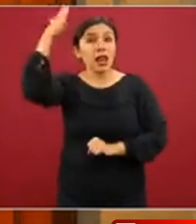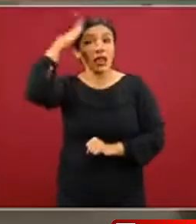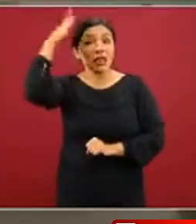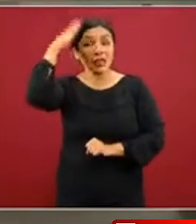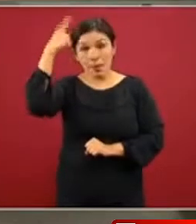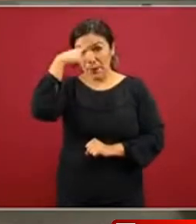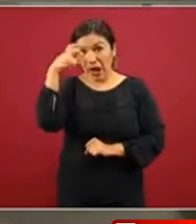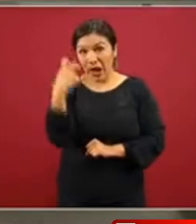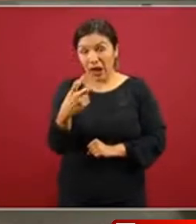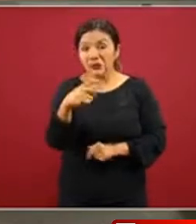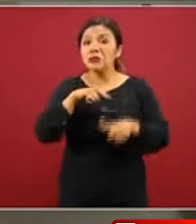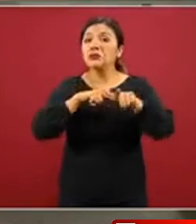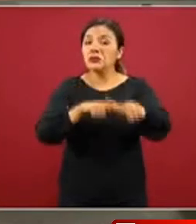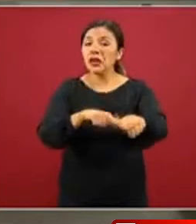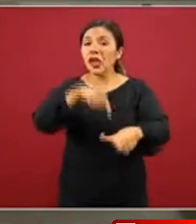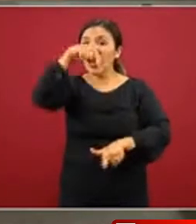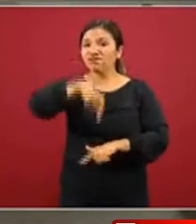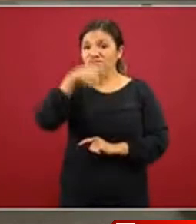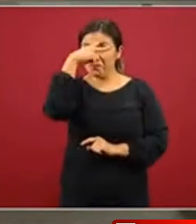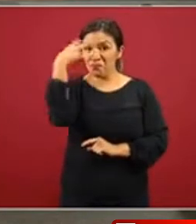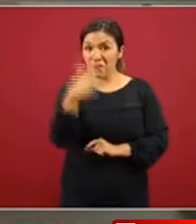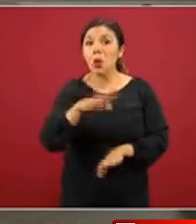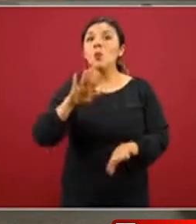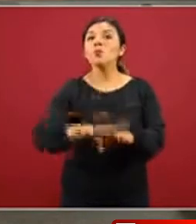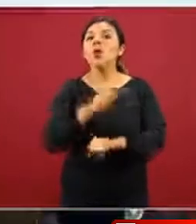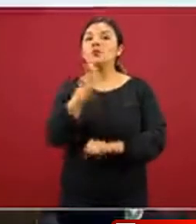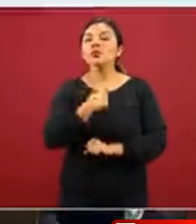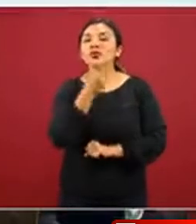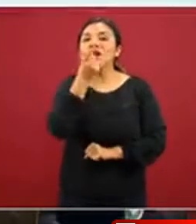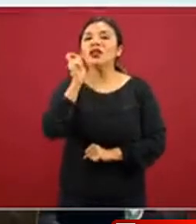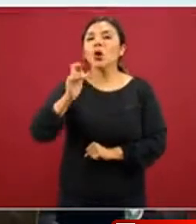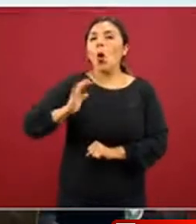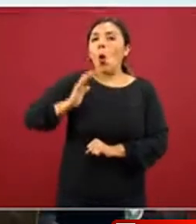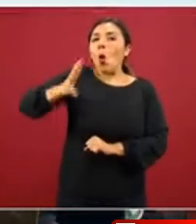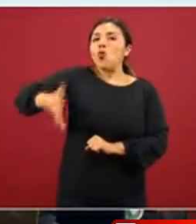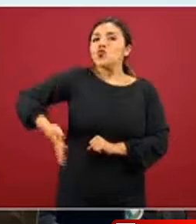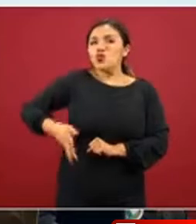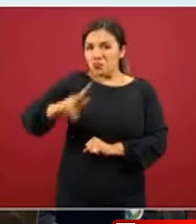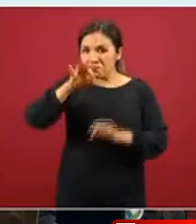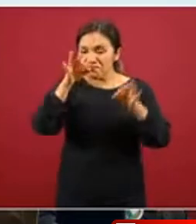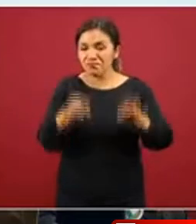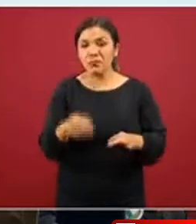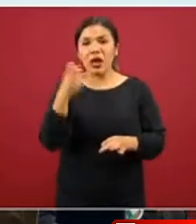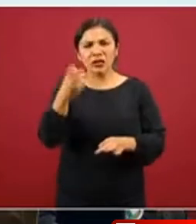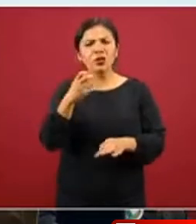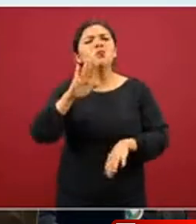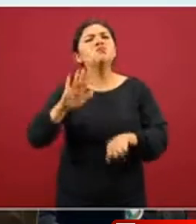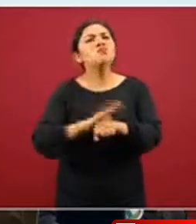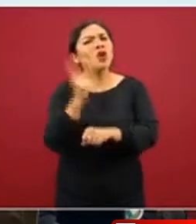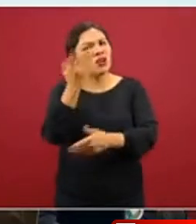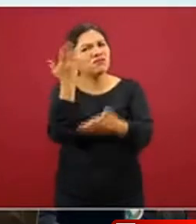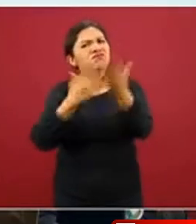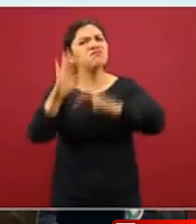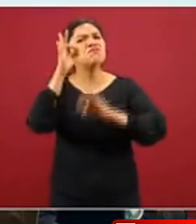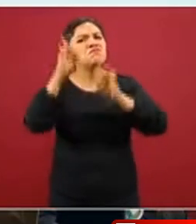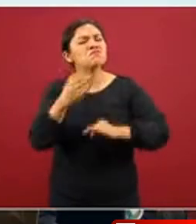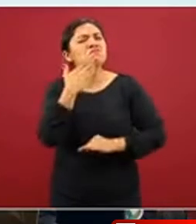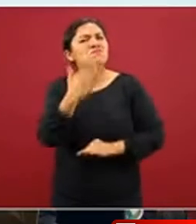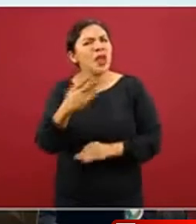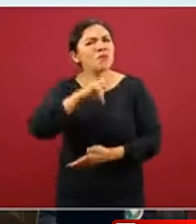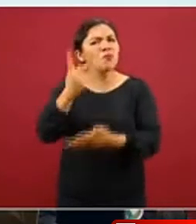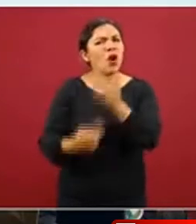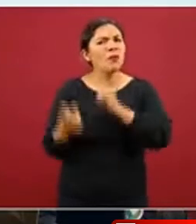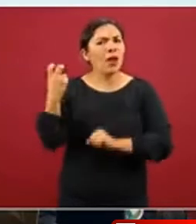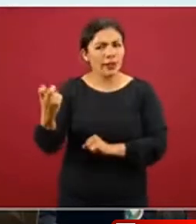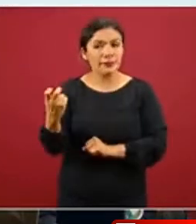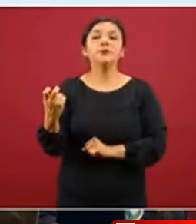este concepto sigue siendo nuestro país. Por eso es un orgullo nacional. ¿Y por qué ha tenido tanto éxito en nuestro país? Precisamente